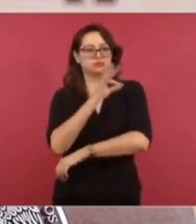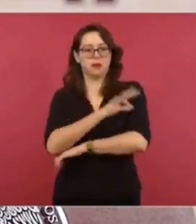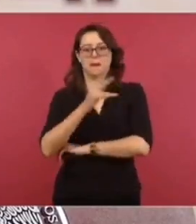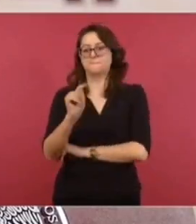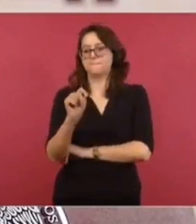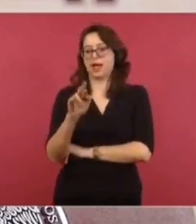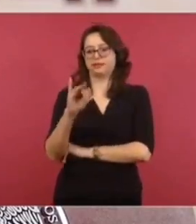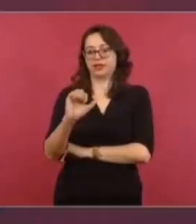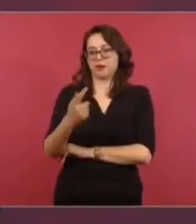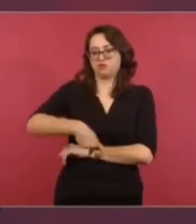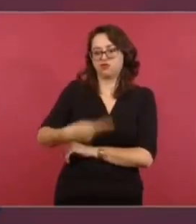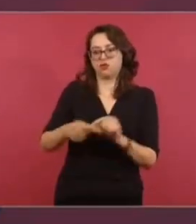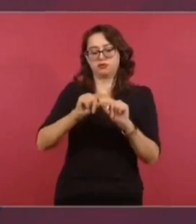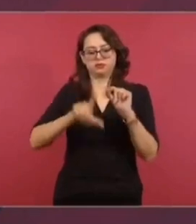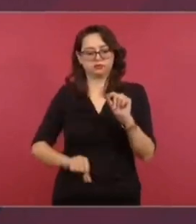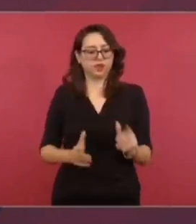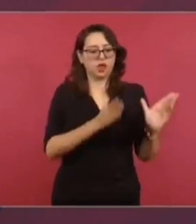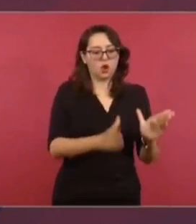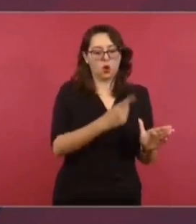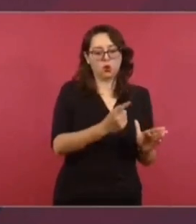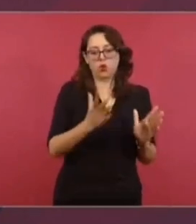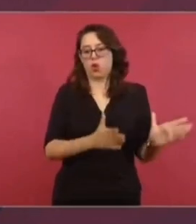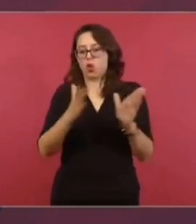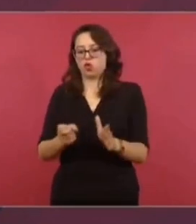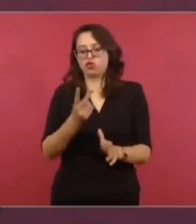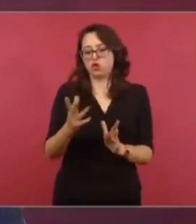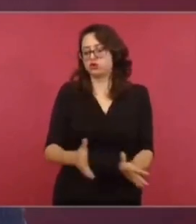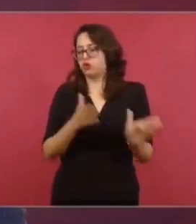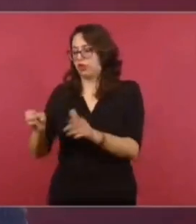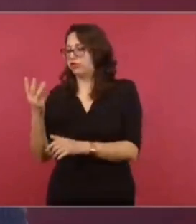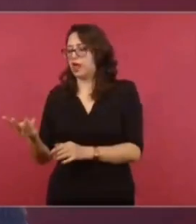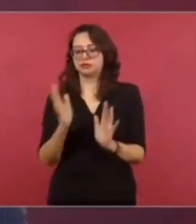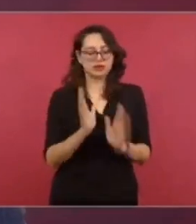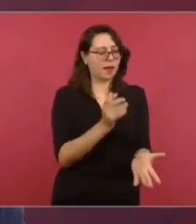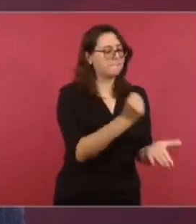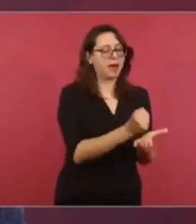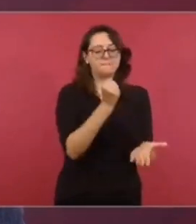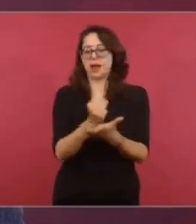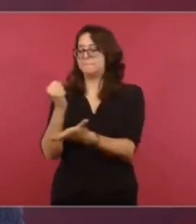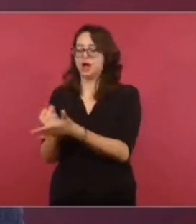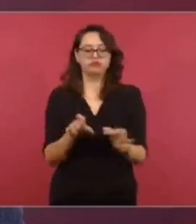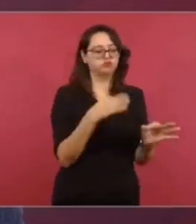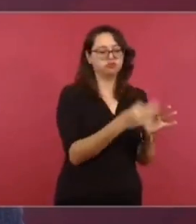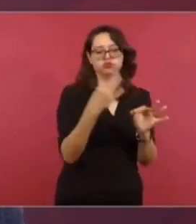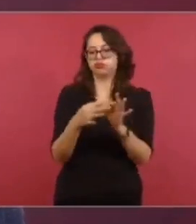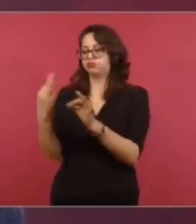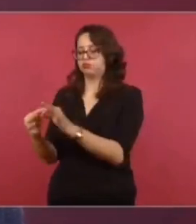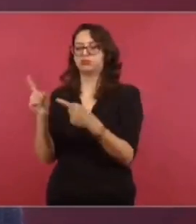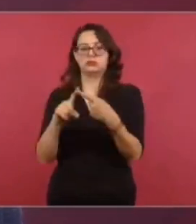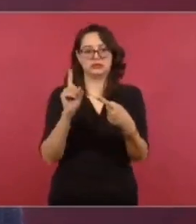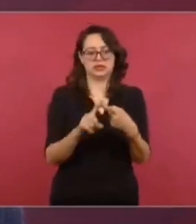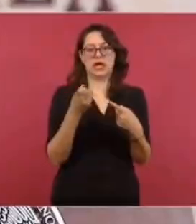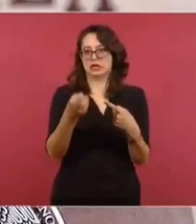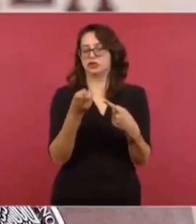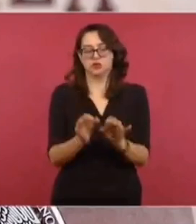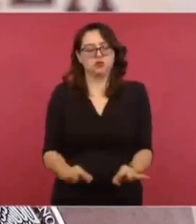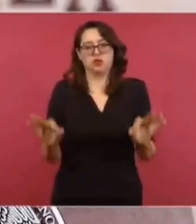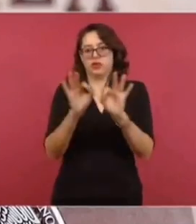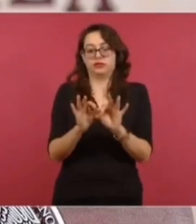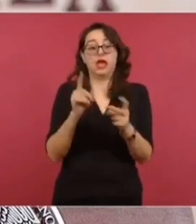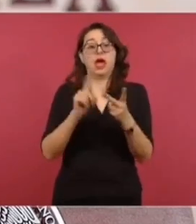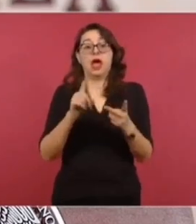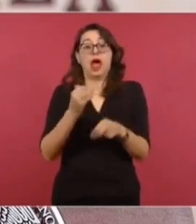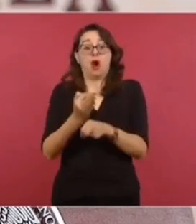estudios clínicos en la fase 3 que ya pasó, y la situación es de que corresponde a la directora de CONACYT anunciar en el momento, están en